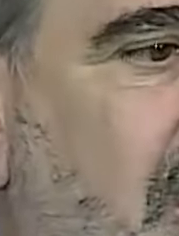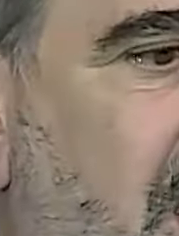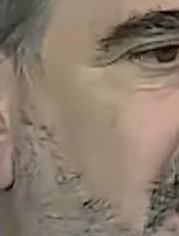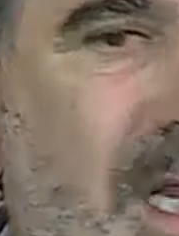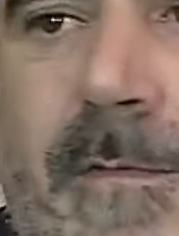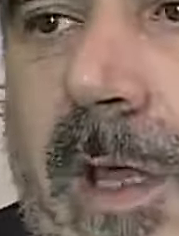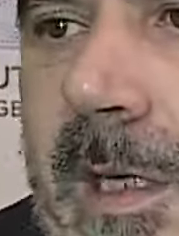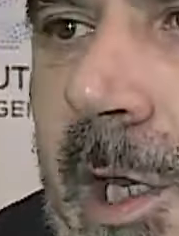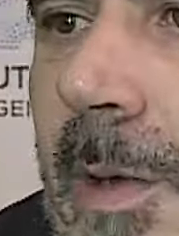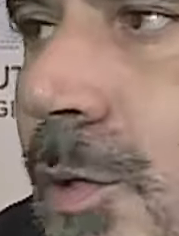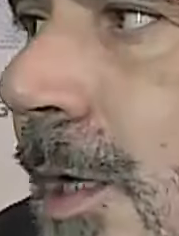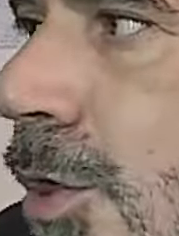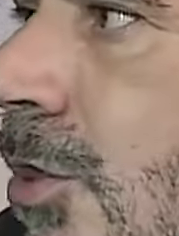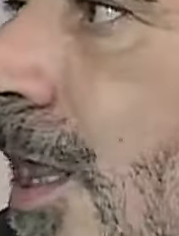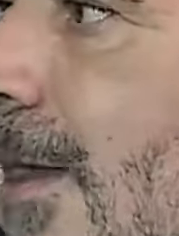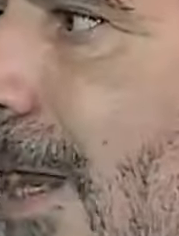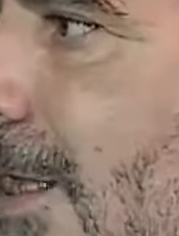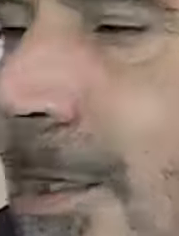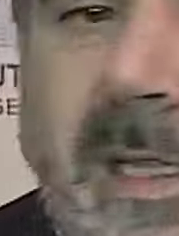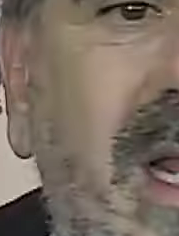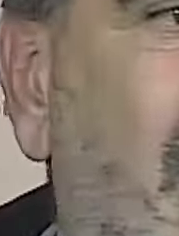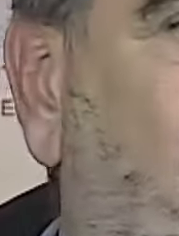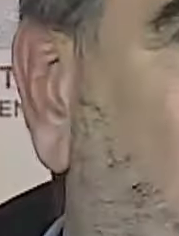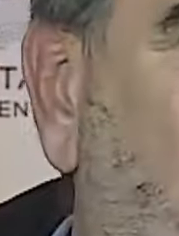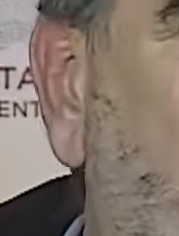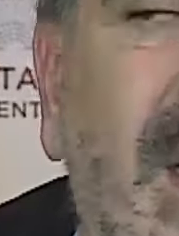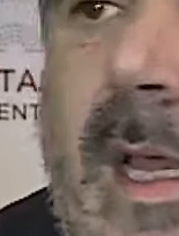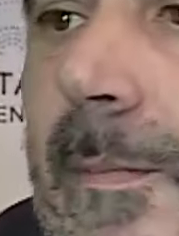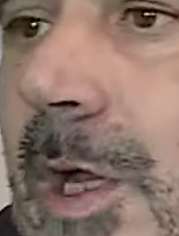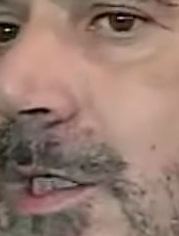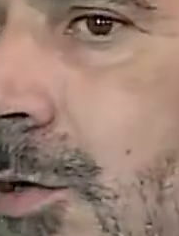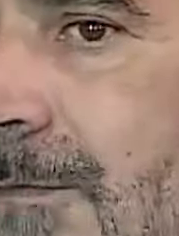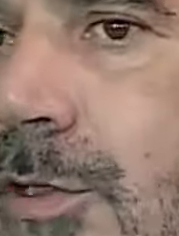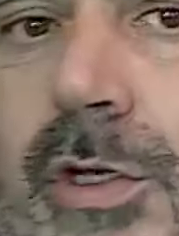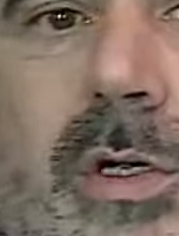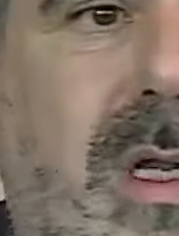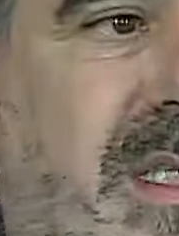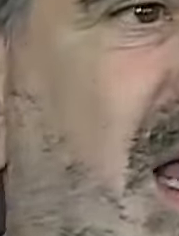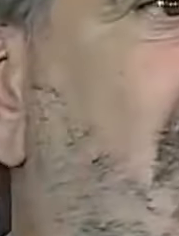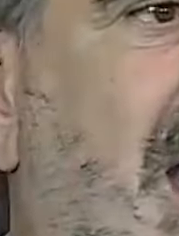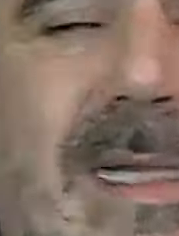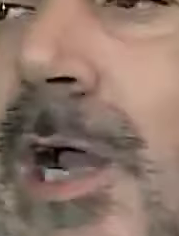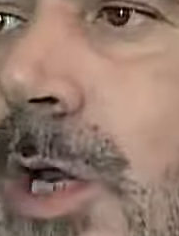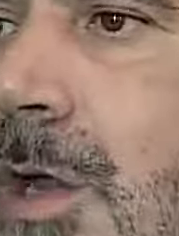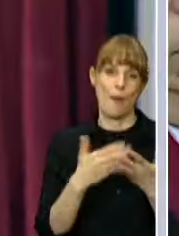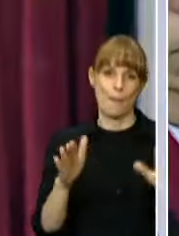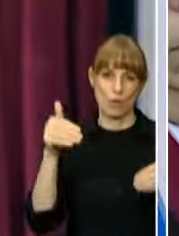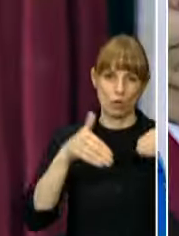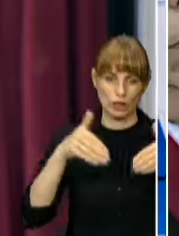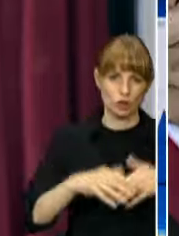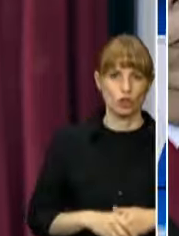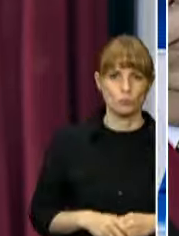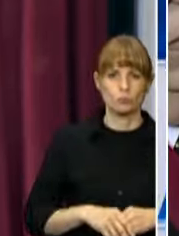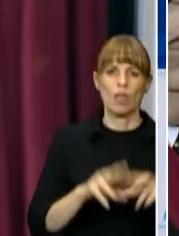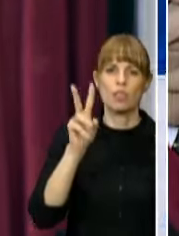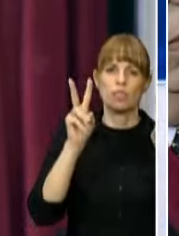esta cosa de Kicillof, de que si no vas a un acto no te da la plata, que te tiene que dar por ley, porque necesita una foto que sea antagónica con el gobierno